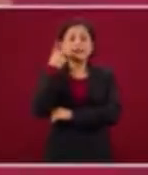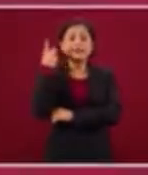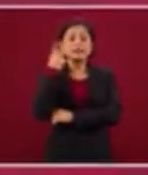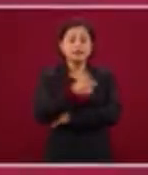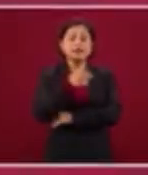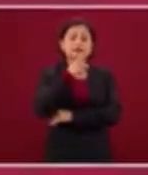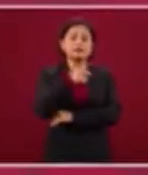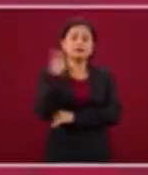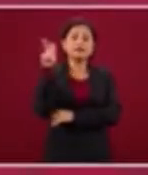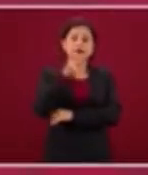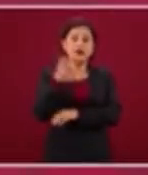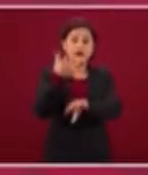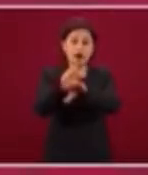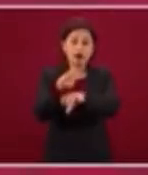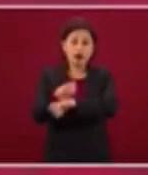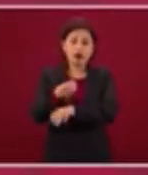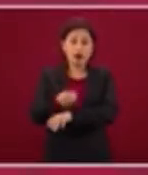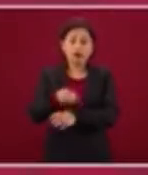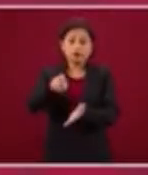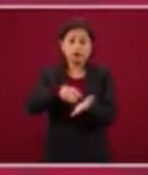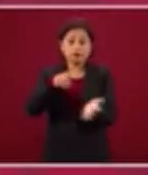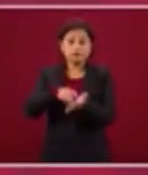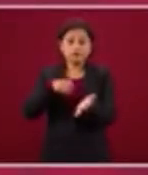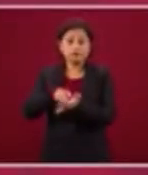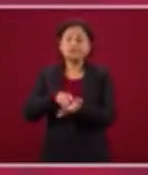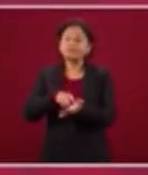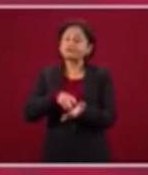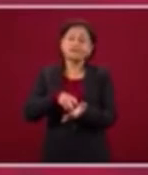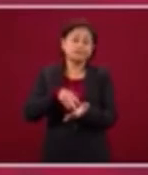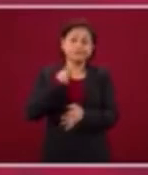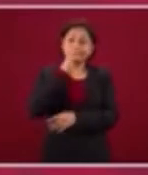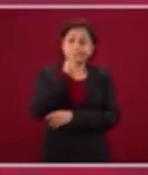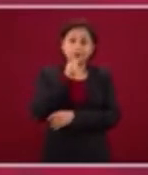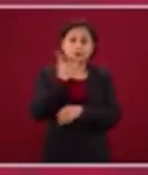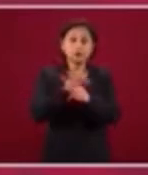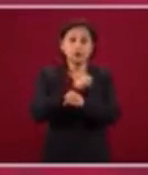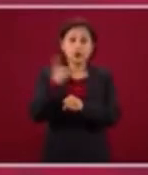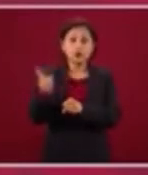como lo pidieron, a la medida del cliente.